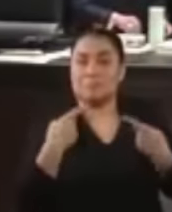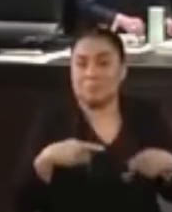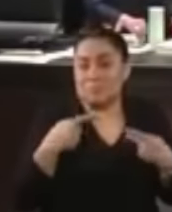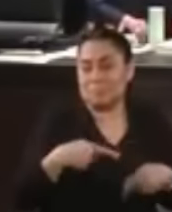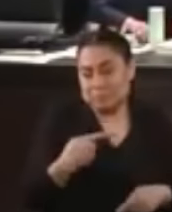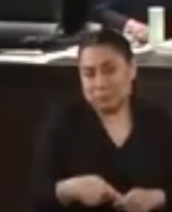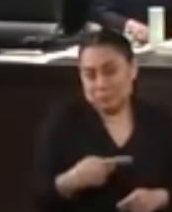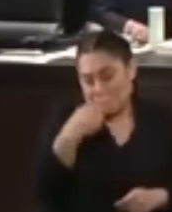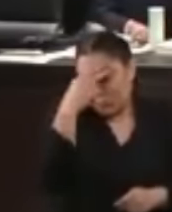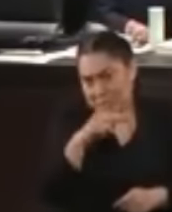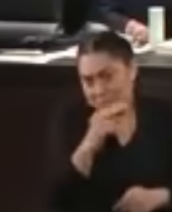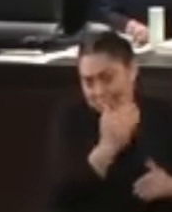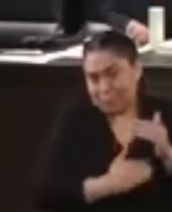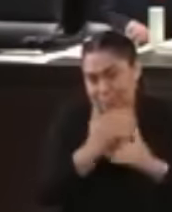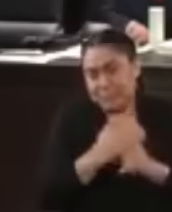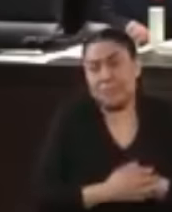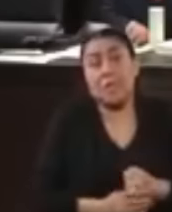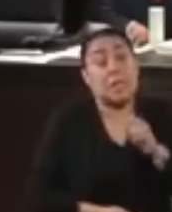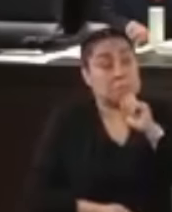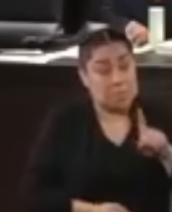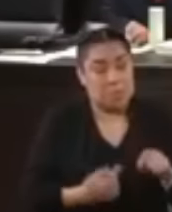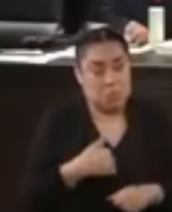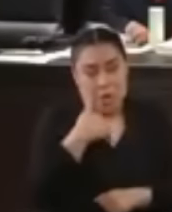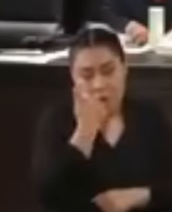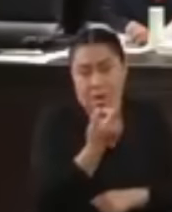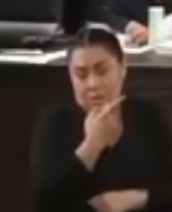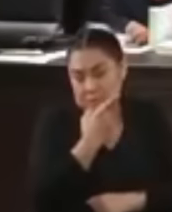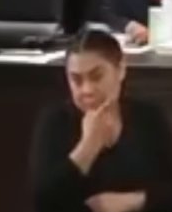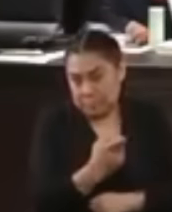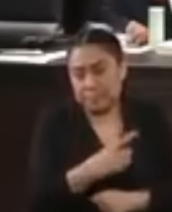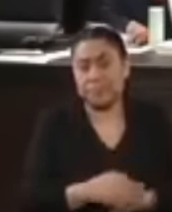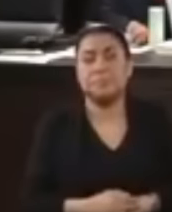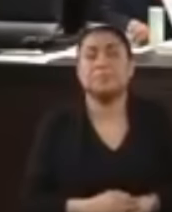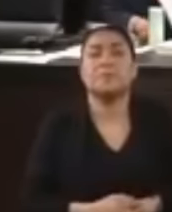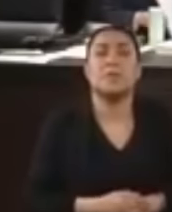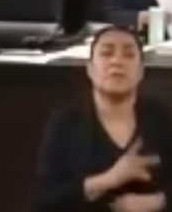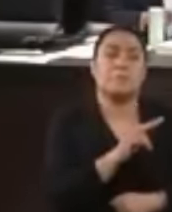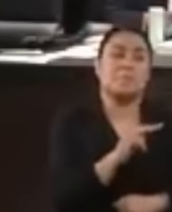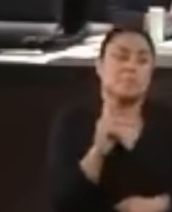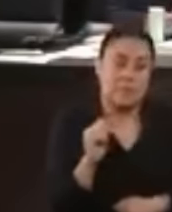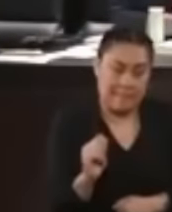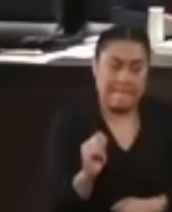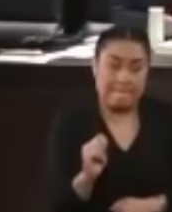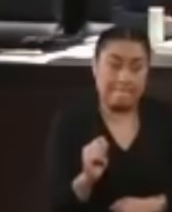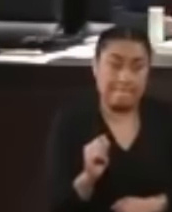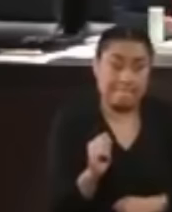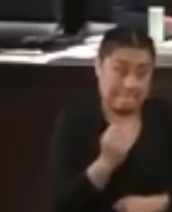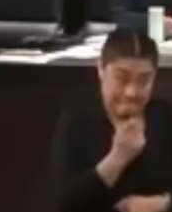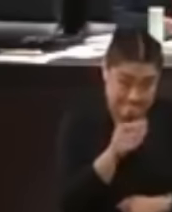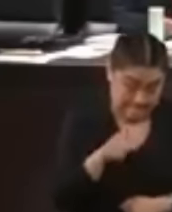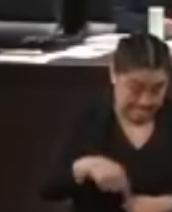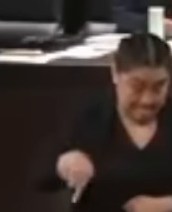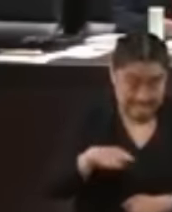mexicanas. Indudablemente también quiero decirles que el Partido del Trabajo es el que